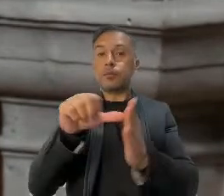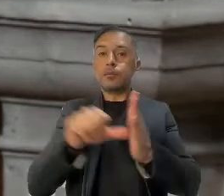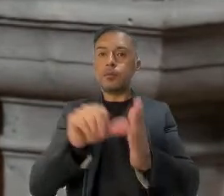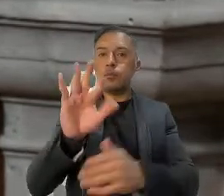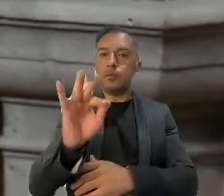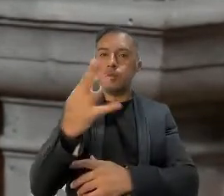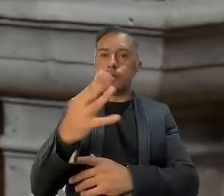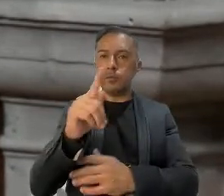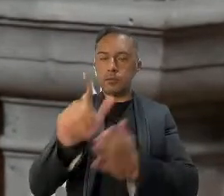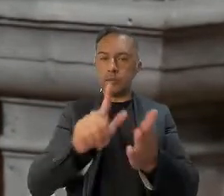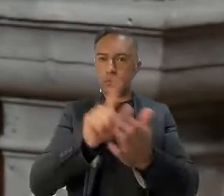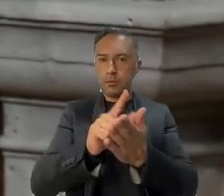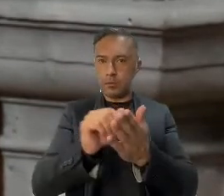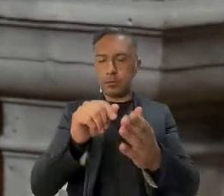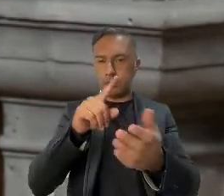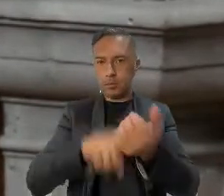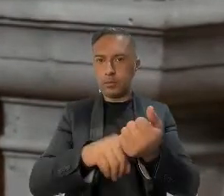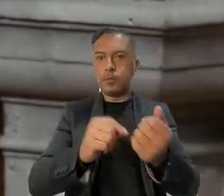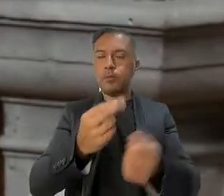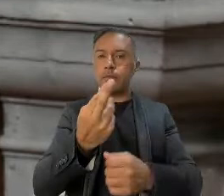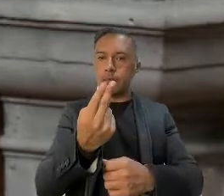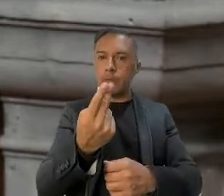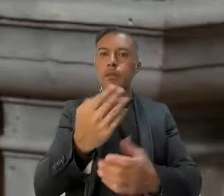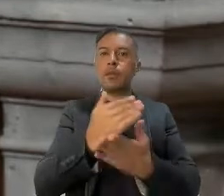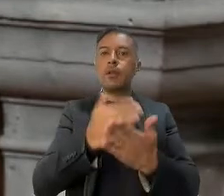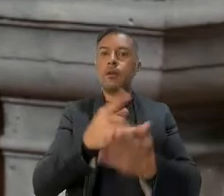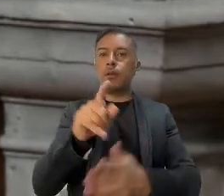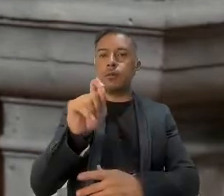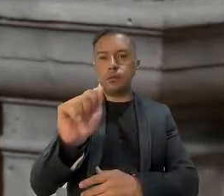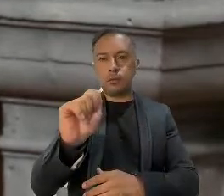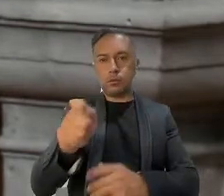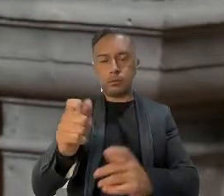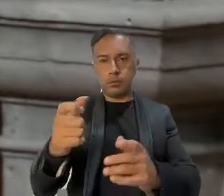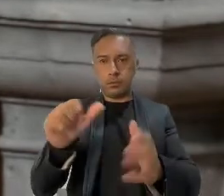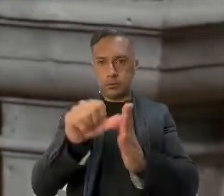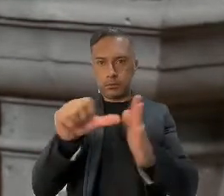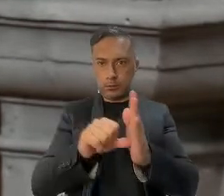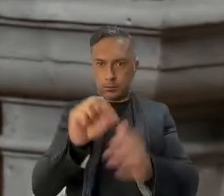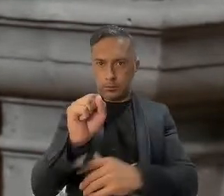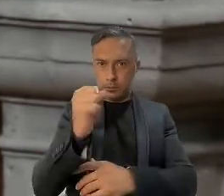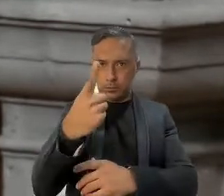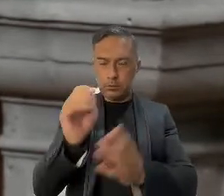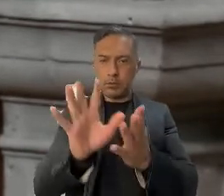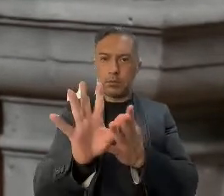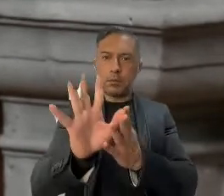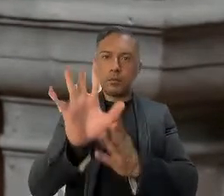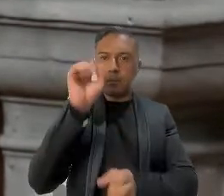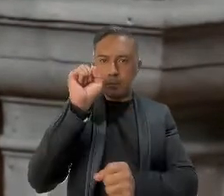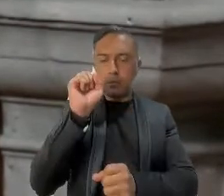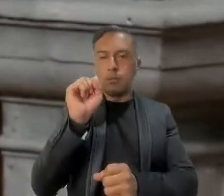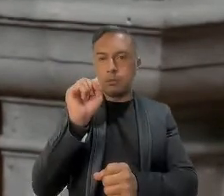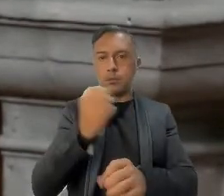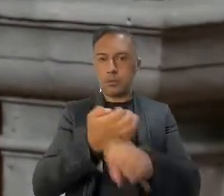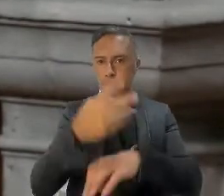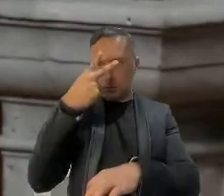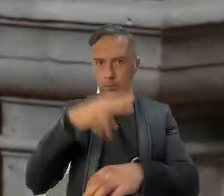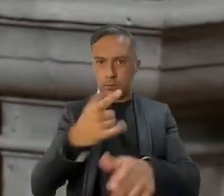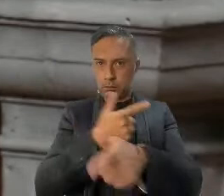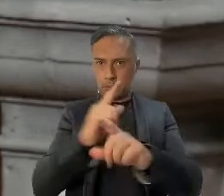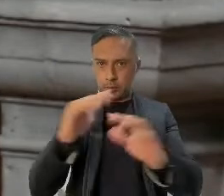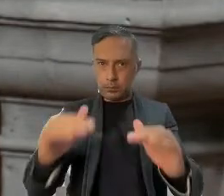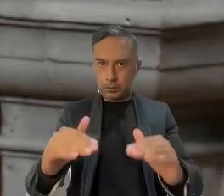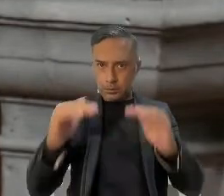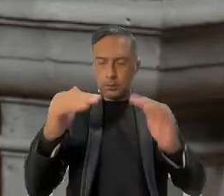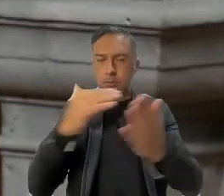las Fracciones 25ª y 26ª del artículo 61 de la Constitución Política del Estado Libre y Soberano de México.